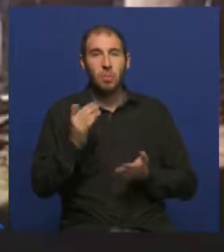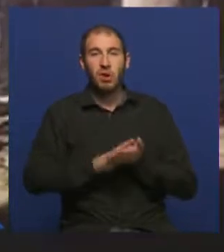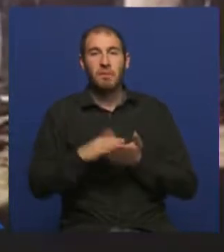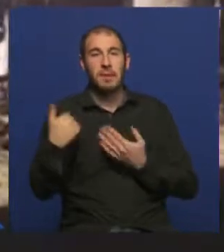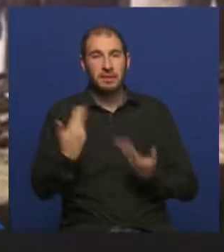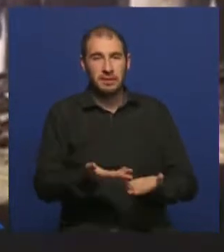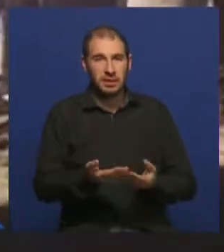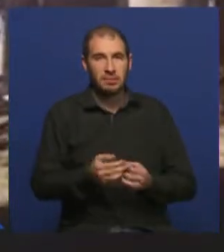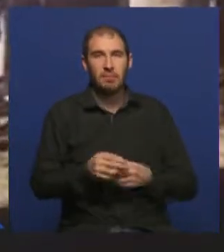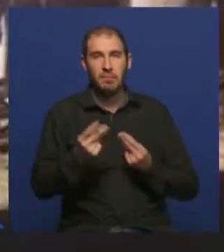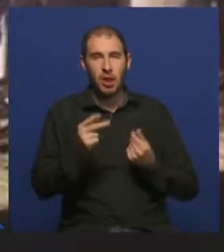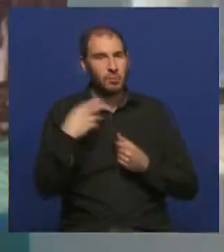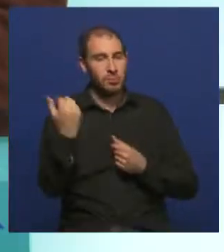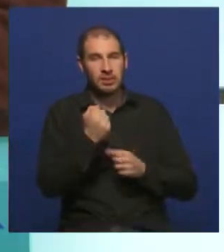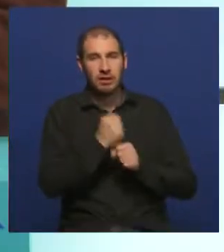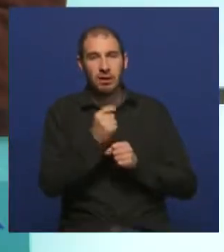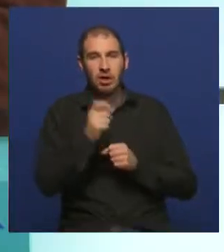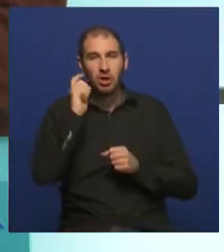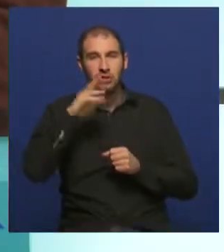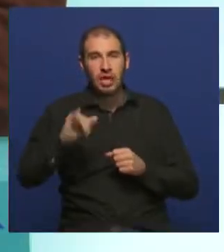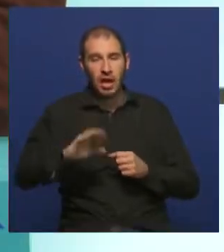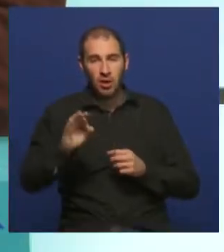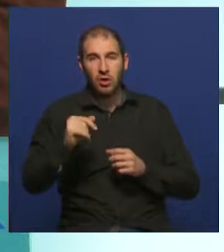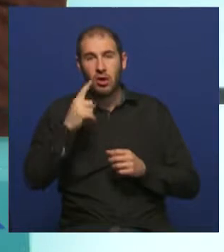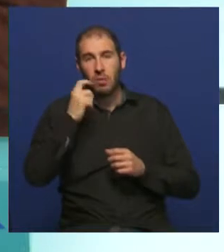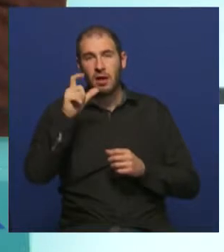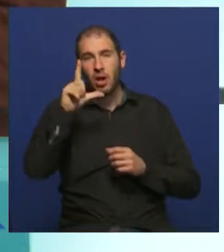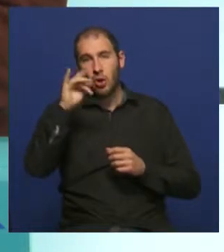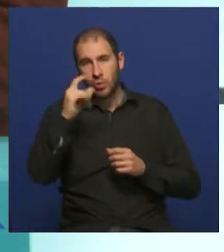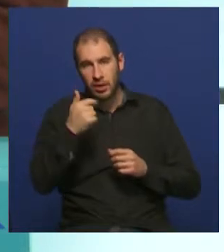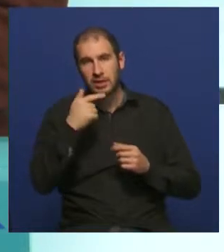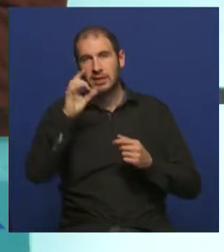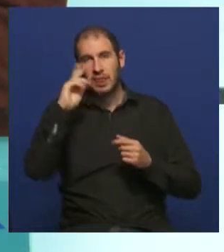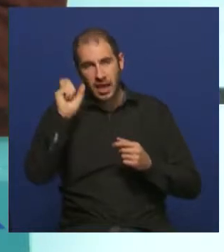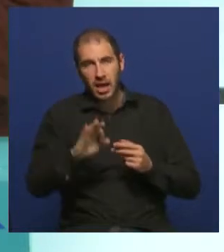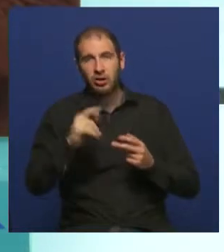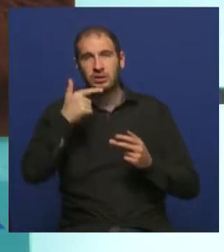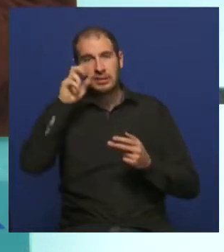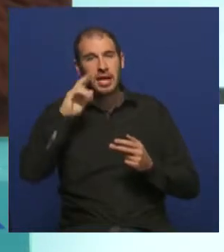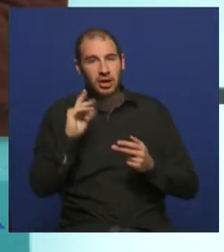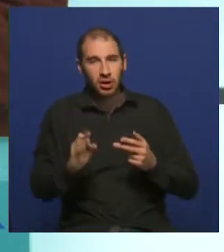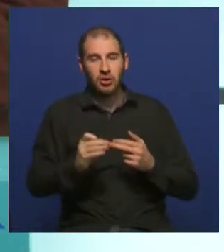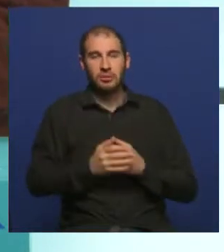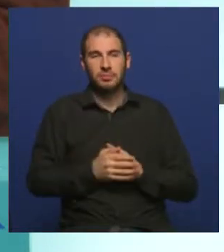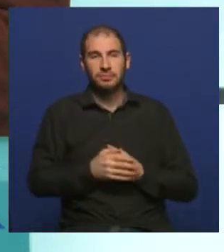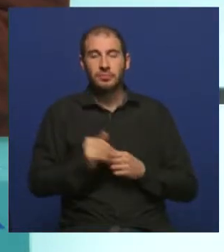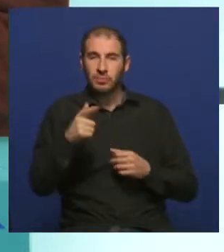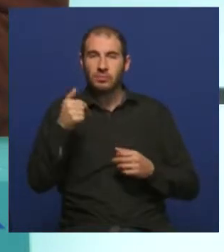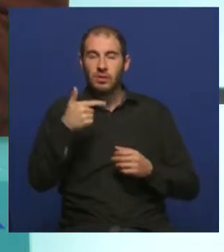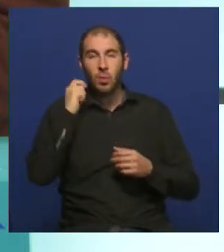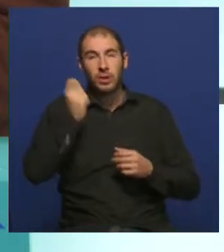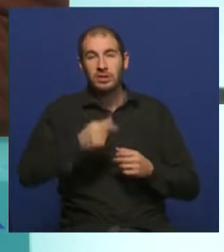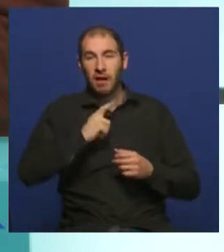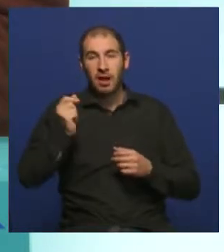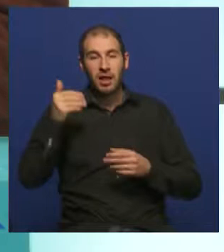querellantes, valoramos el trabajo de Gonzalo Evangelista, Lucas Lecur, Diego Lavado, Sergio Salinas, que han estado en el juicio de San